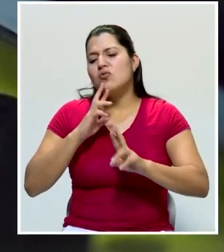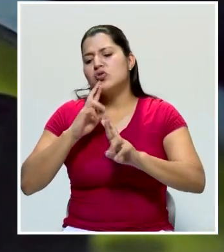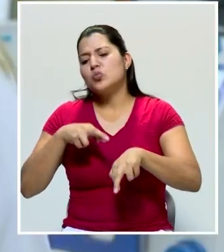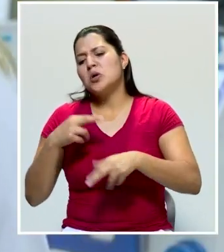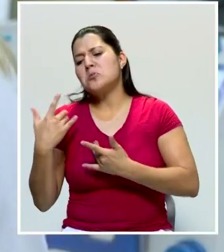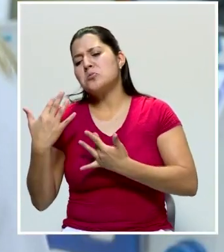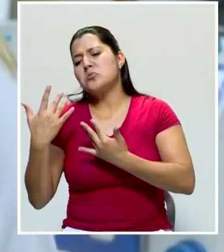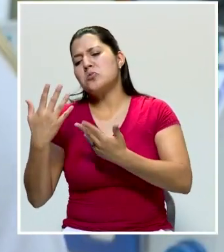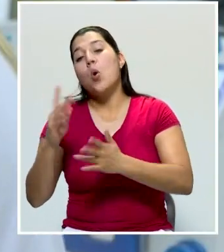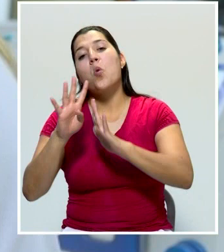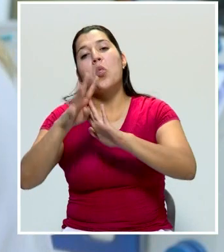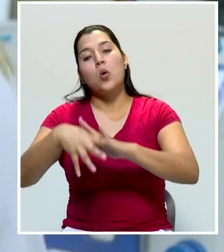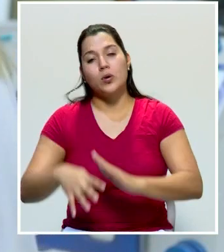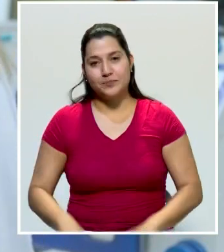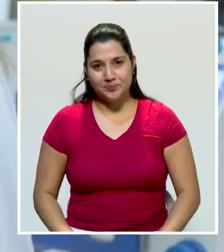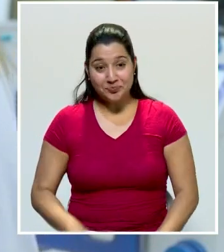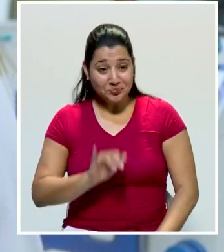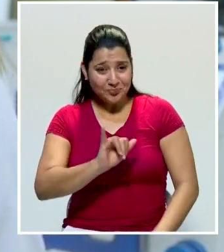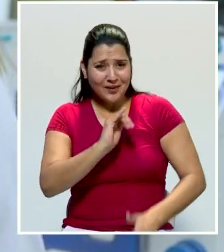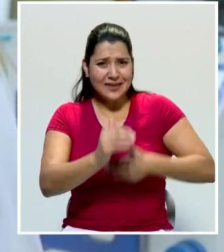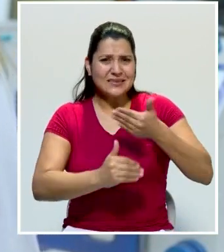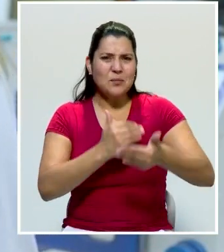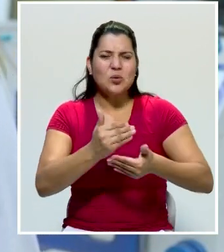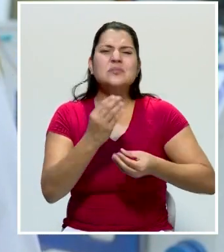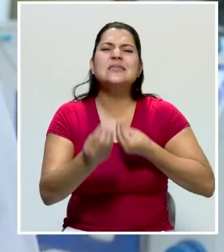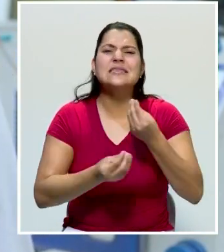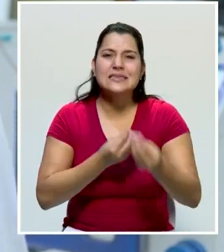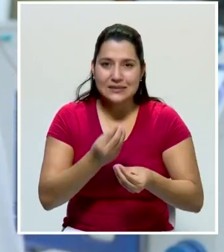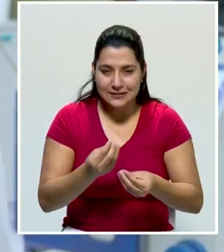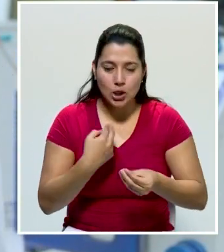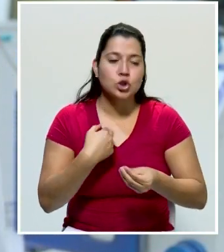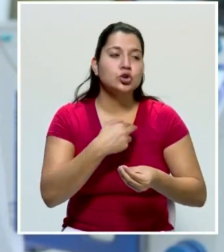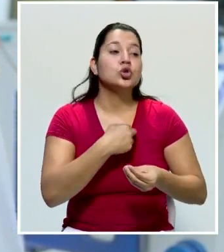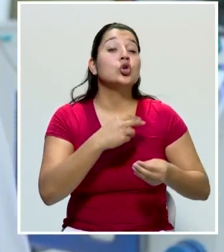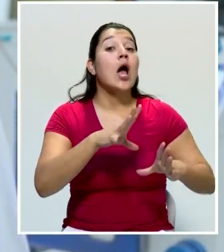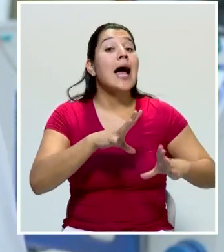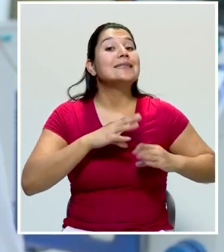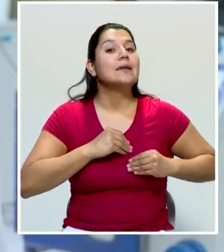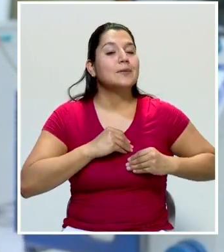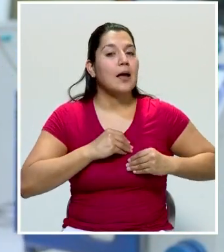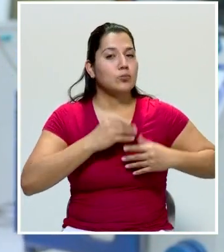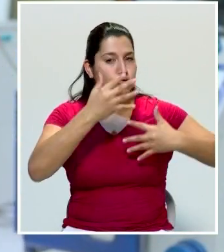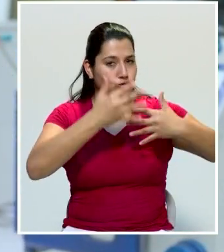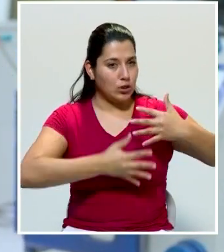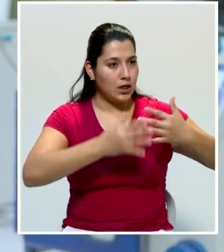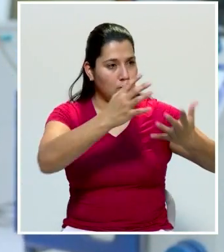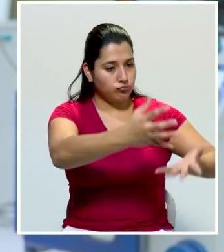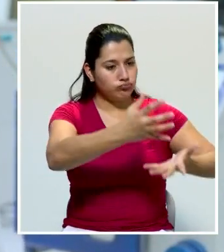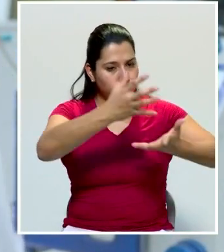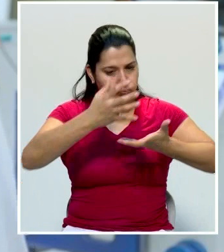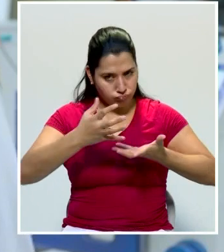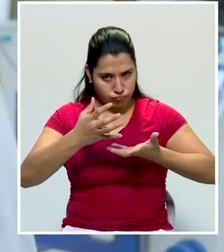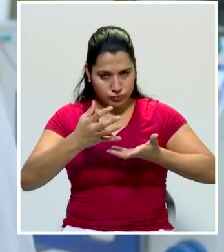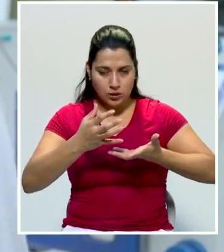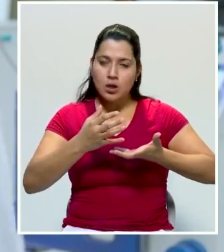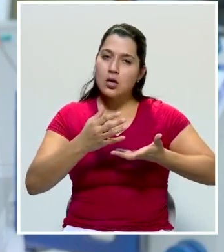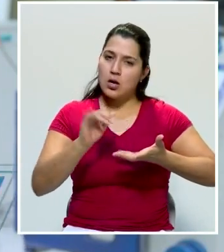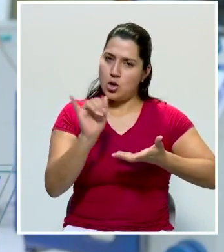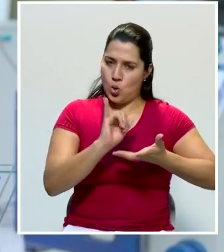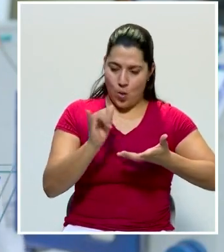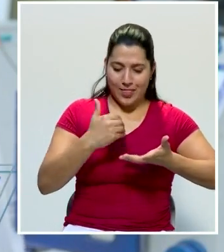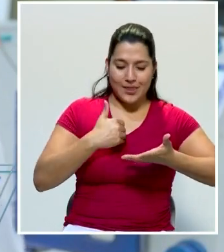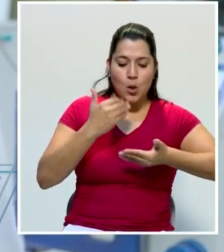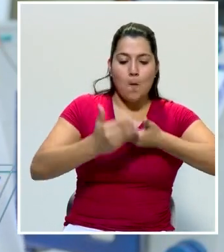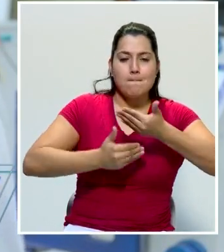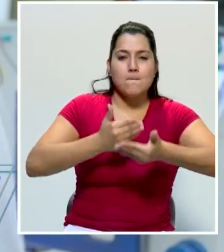horas. Este proceso consiste en la recepción de las muestras, las cuales pasan por un control de calidad, en el cual vamos a verificar